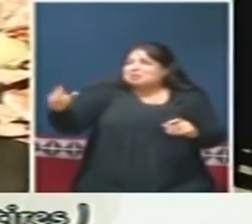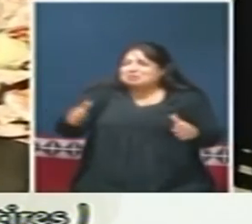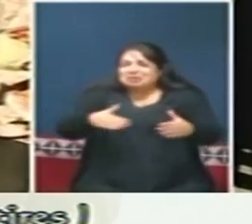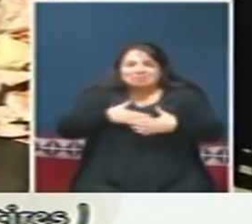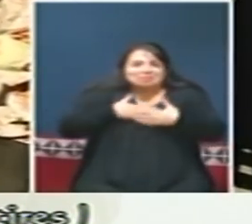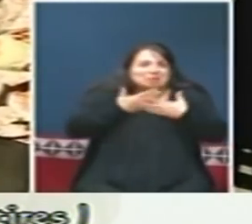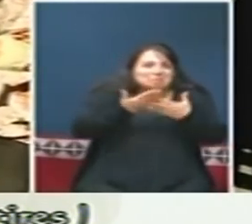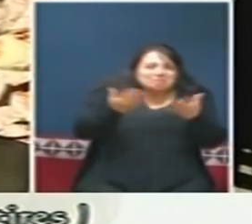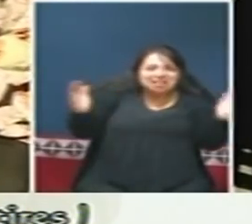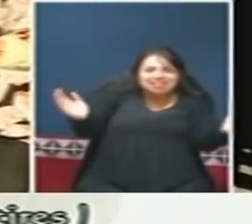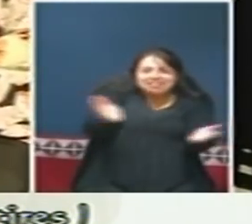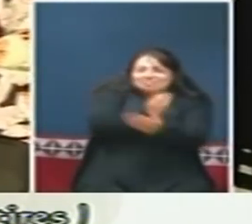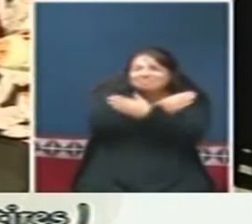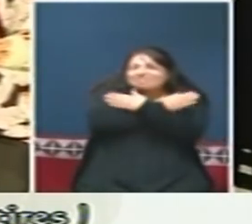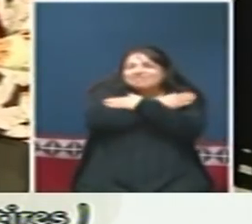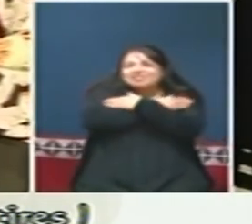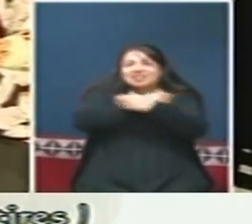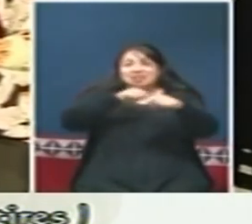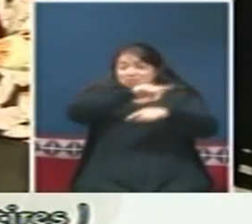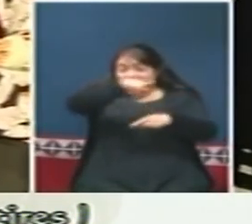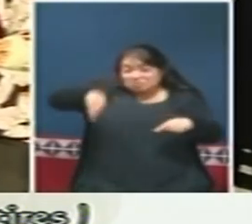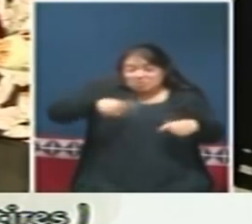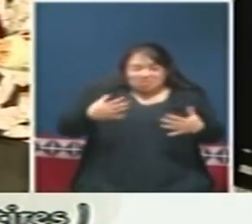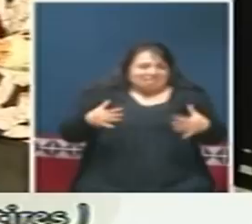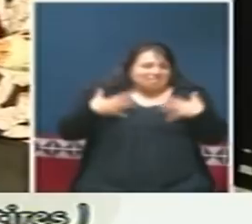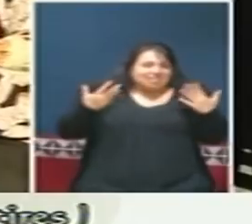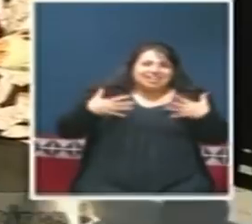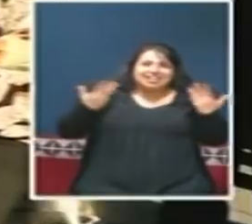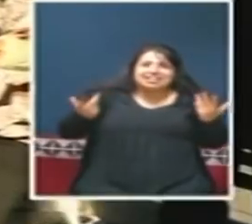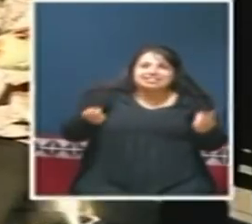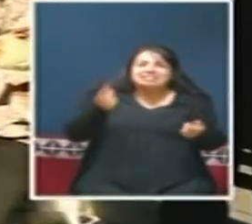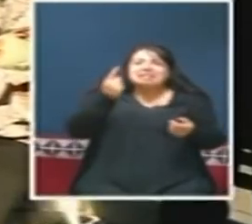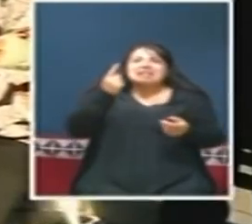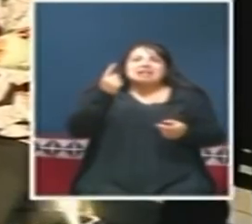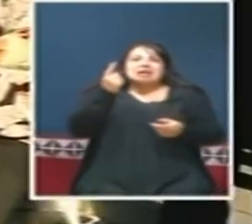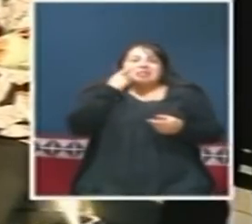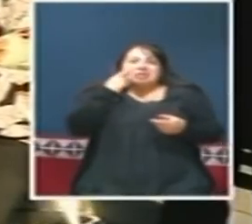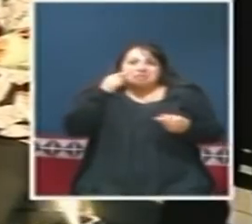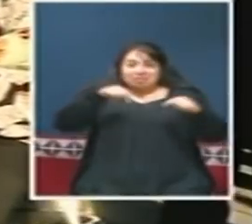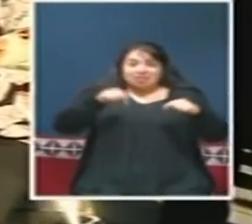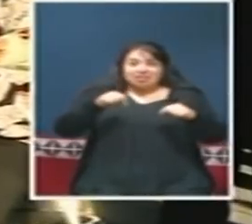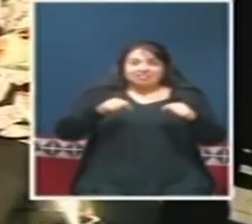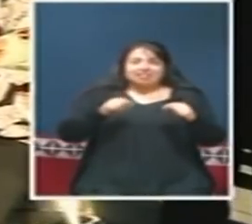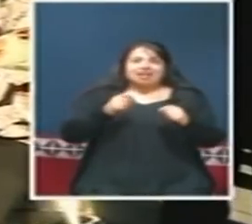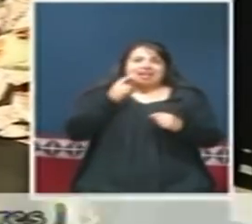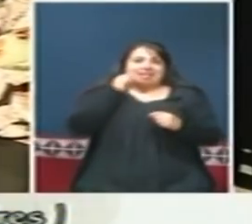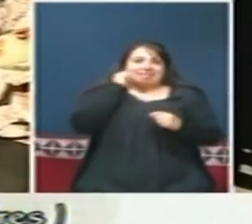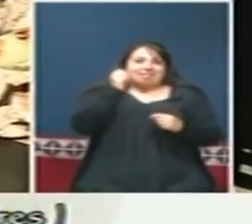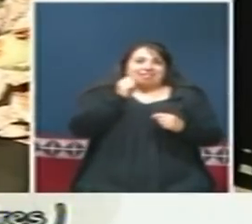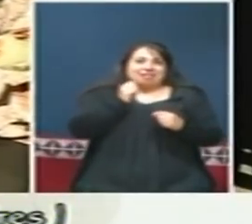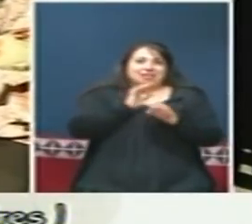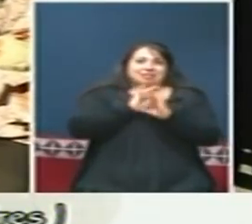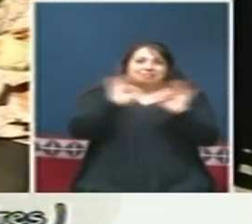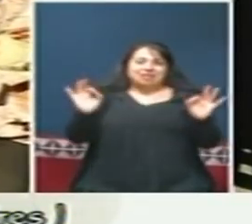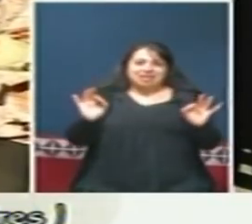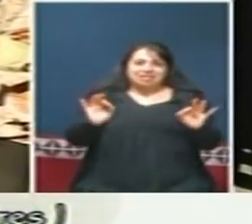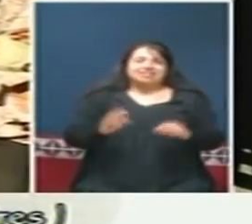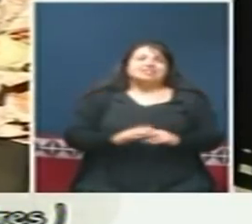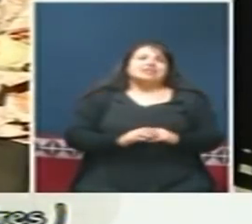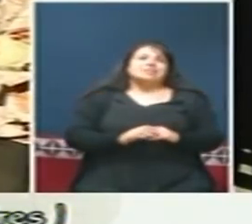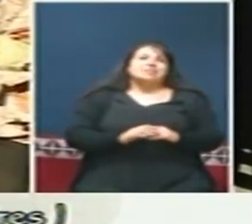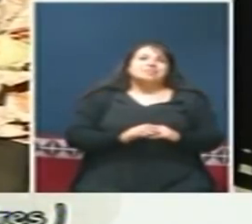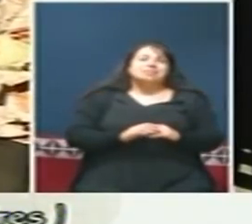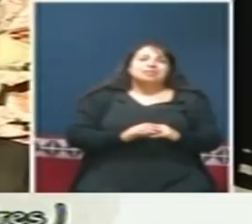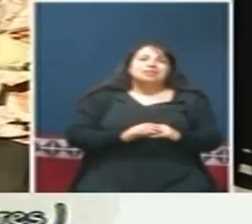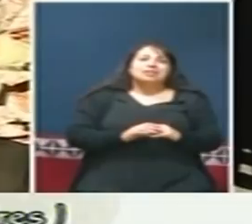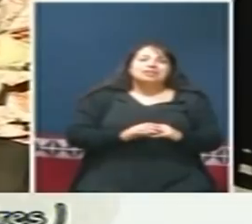camino. Y bueno, estamos felices de poder vivir todo esto, de tener la gracia de Dios que lo ha permitido y sobre